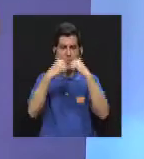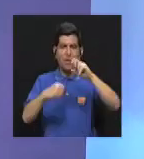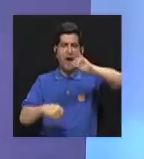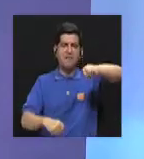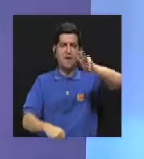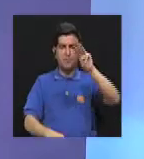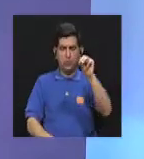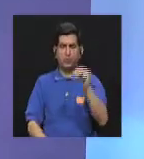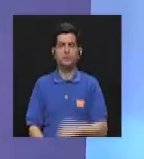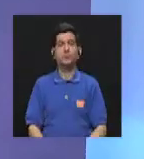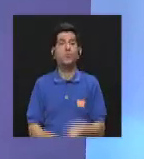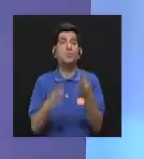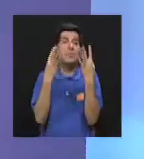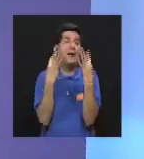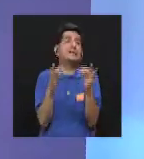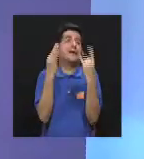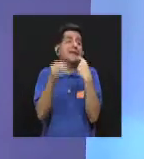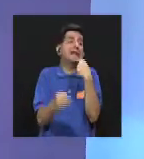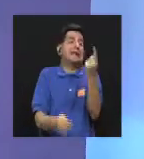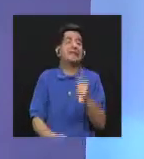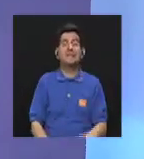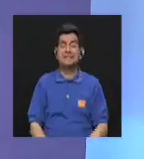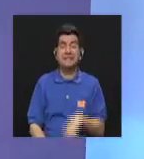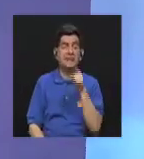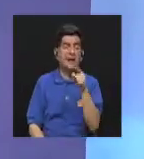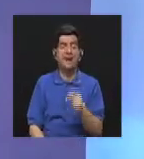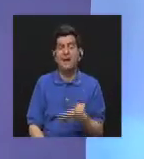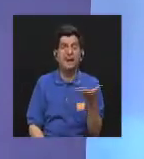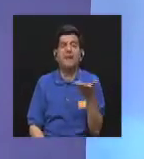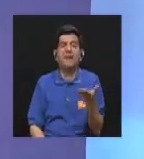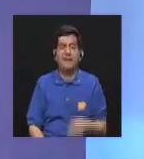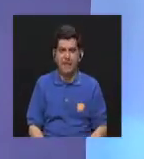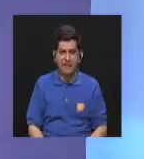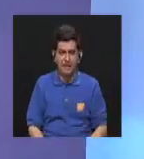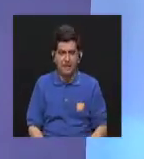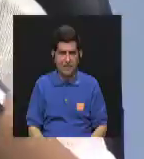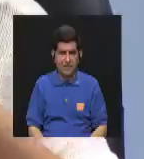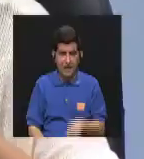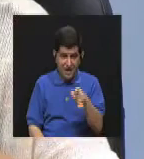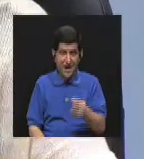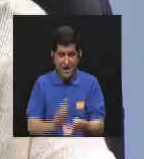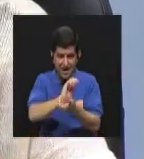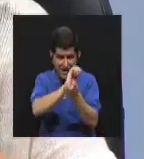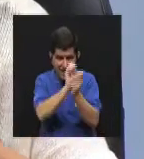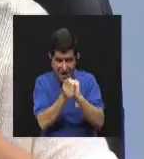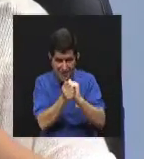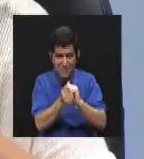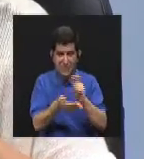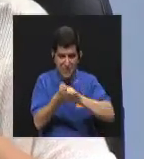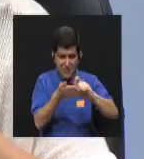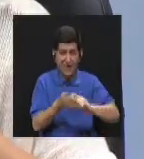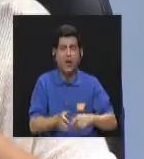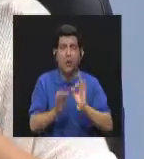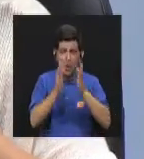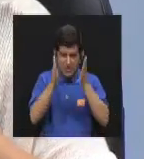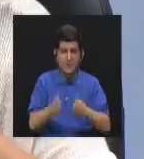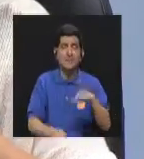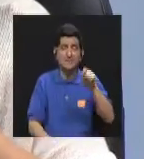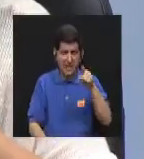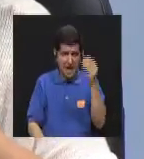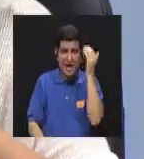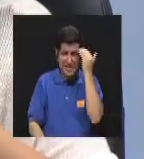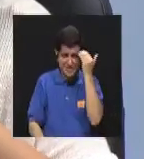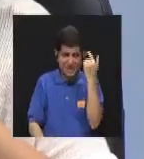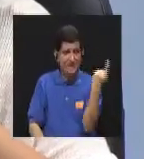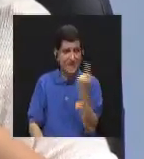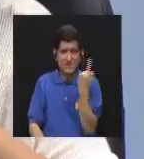Montezuma a tratar de decirnos qué era lo que decían. Era tratar de hacer una interpretación de lo que se había grabado. Claro, él era el único que sabía que estaban diciendo